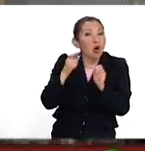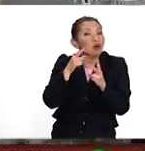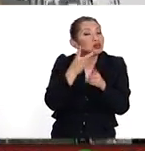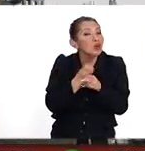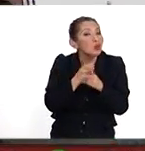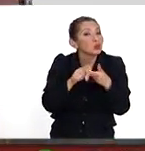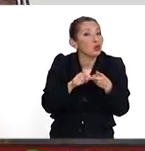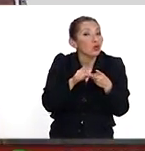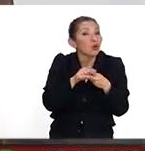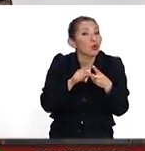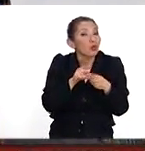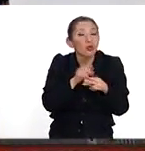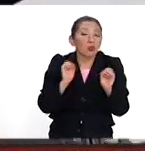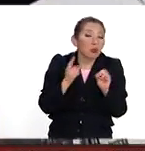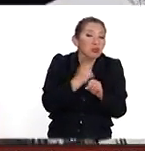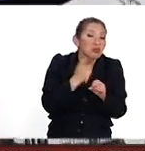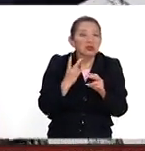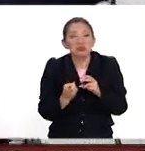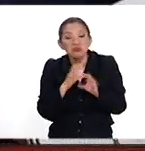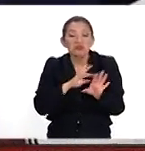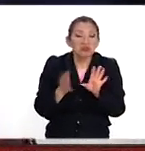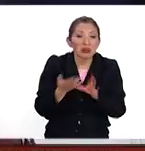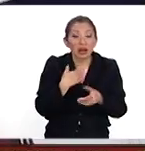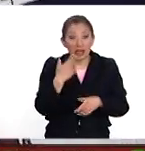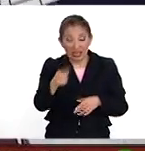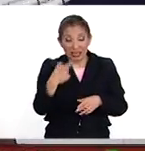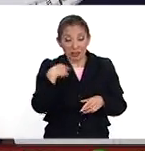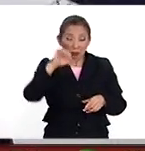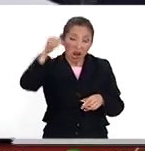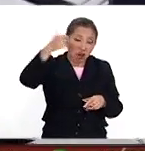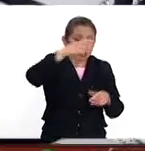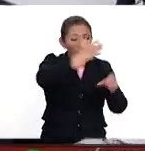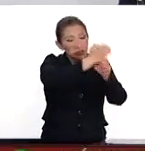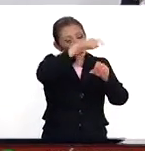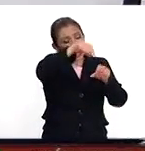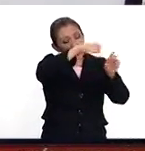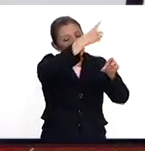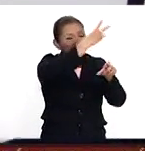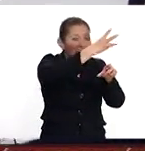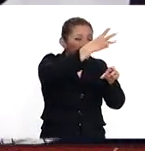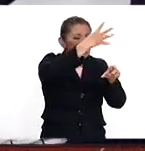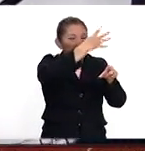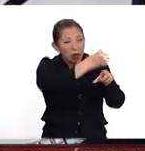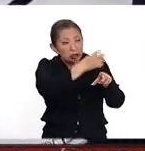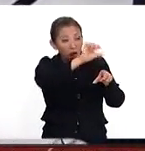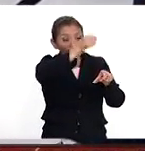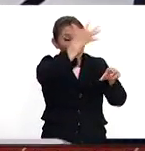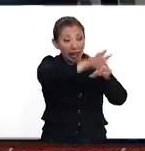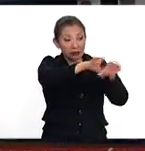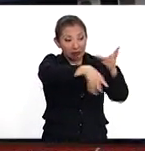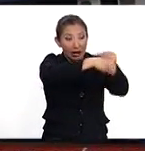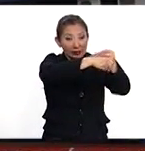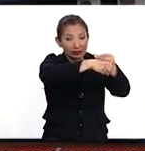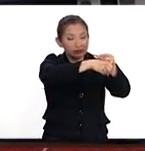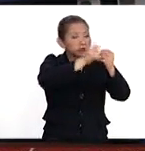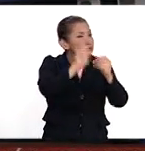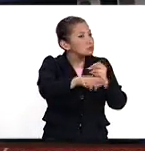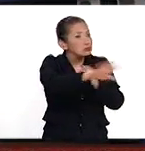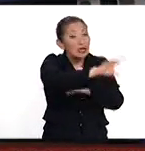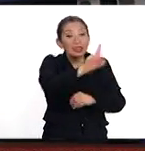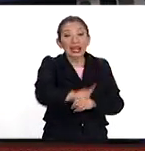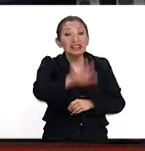si agregamos los estados para los que México es el número 3 o el número 4, ahí tenemos otros 10. Quiere decir